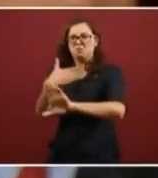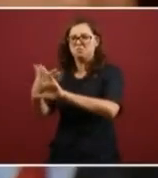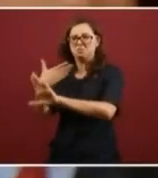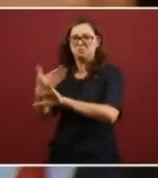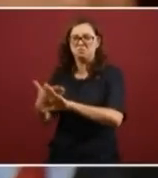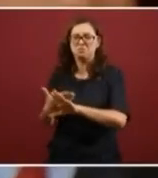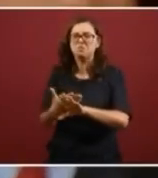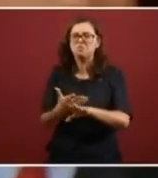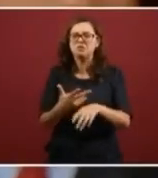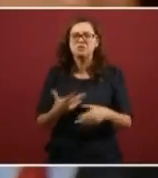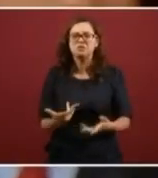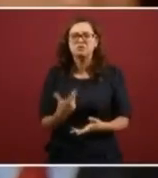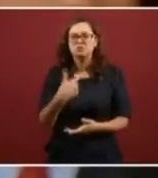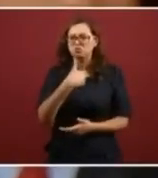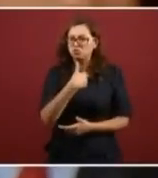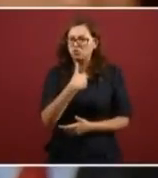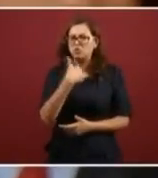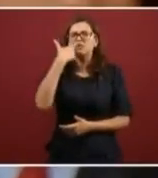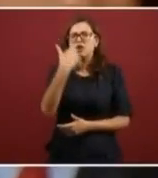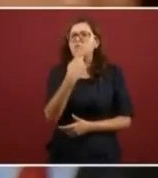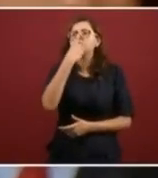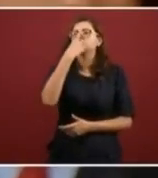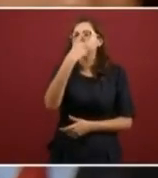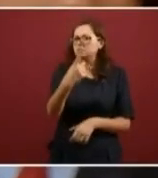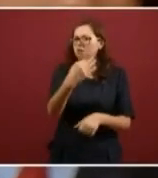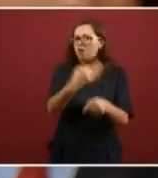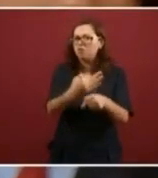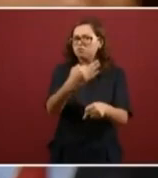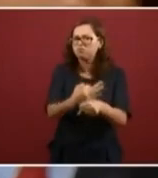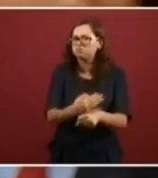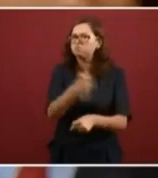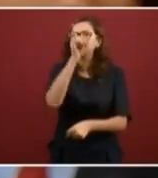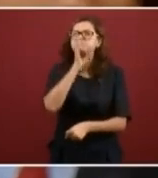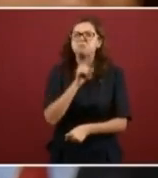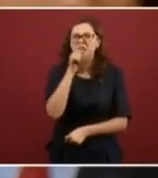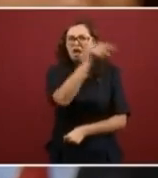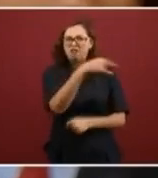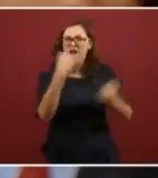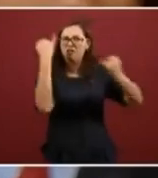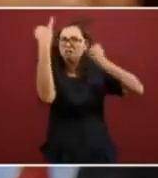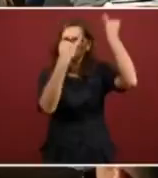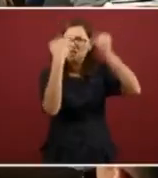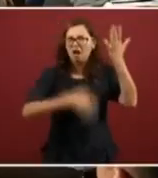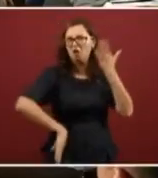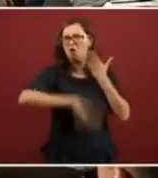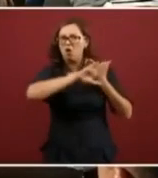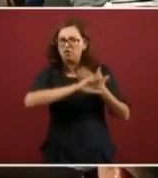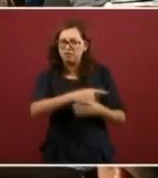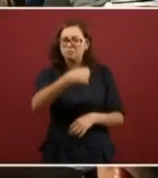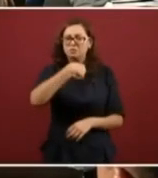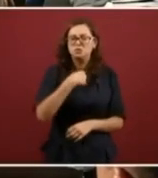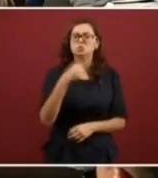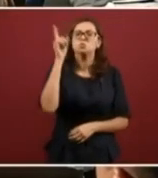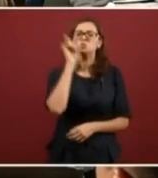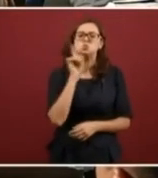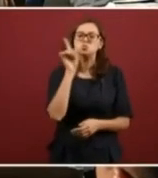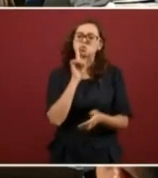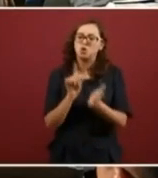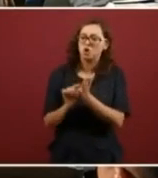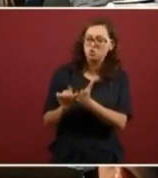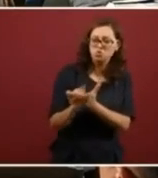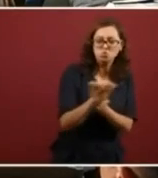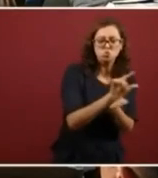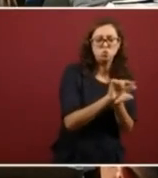Le quiero decir que esto es una mentira. La funcionaria en su cuenta de Twitter, en redes, publicó lo